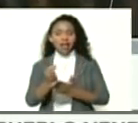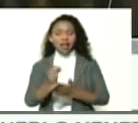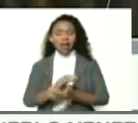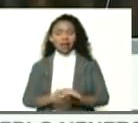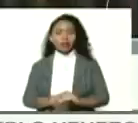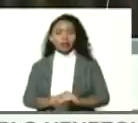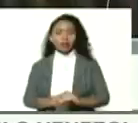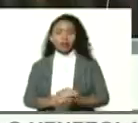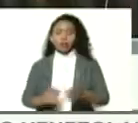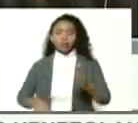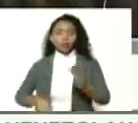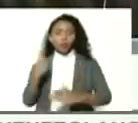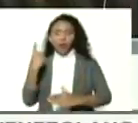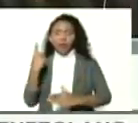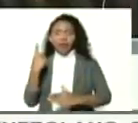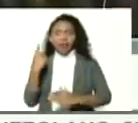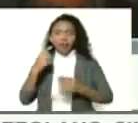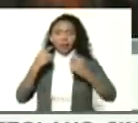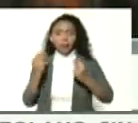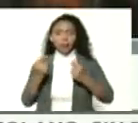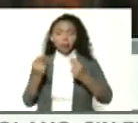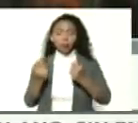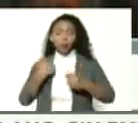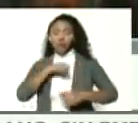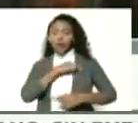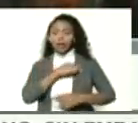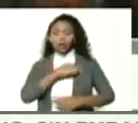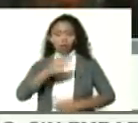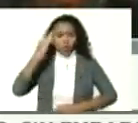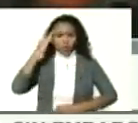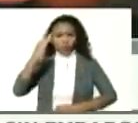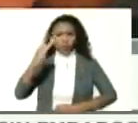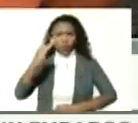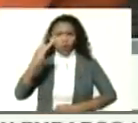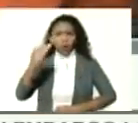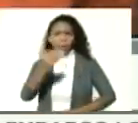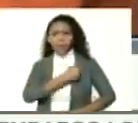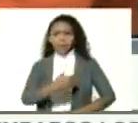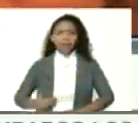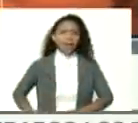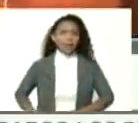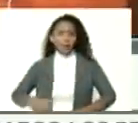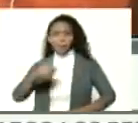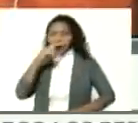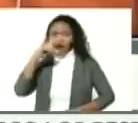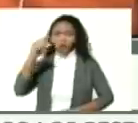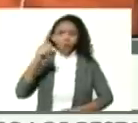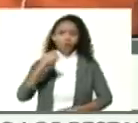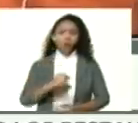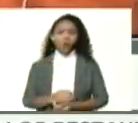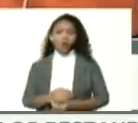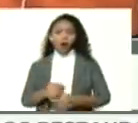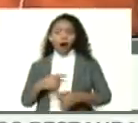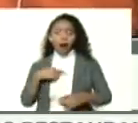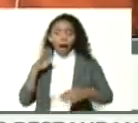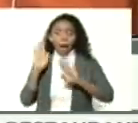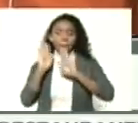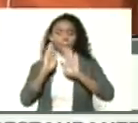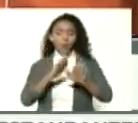De una vez se activó nuestro comandante en jefe, presidente Nicolás Maduro Moro, al